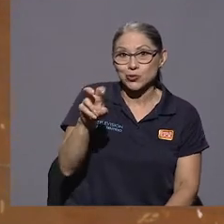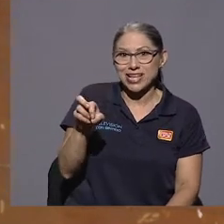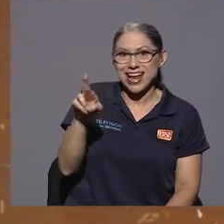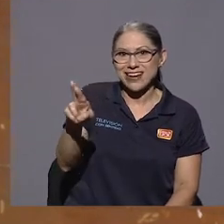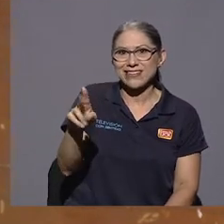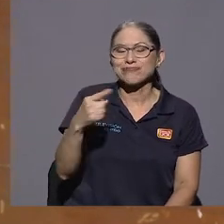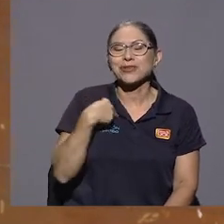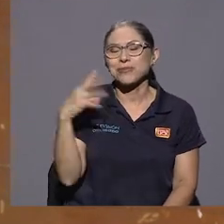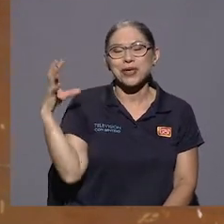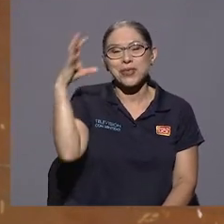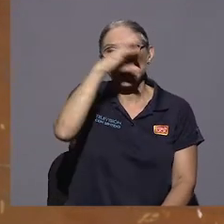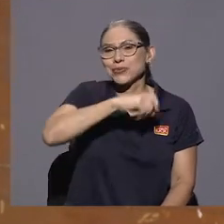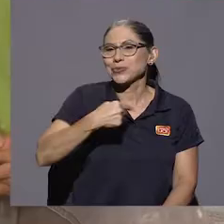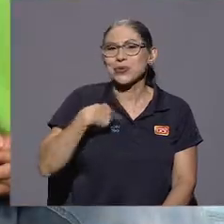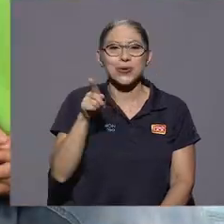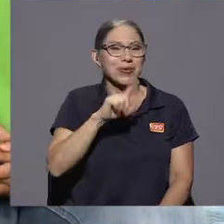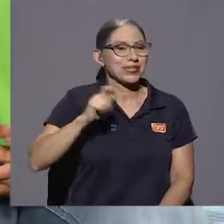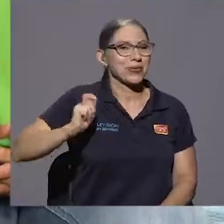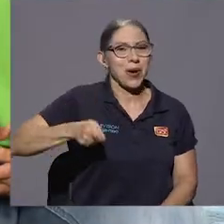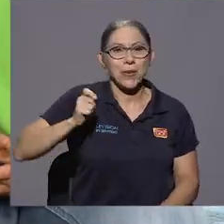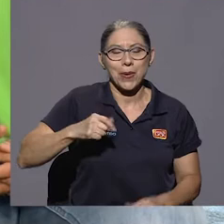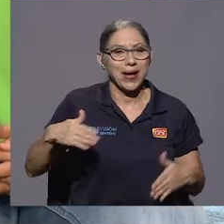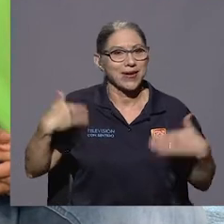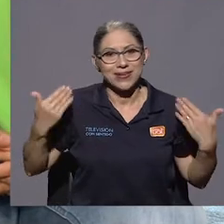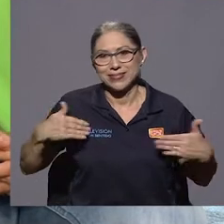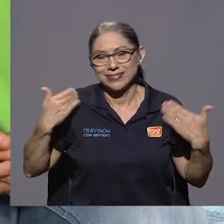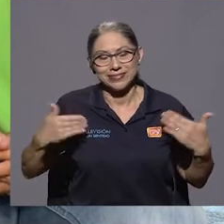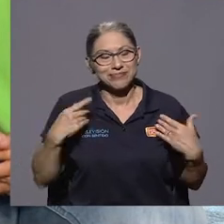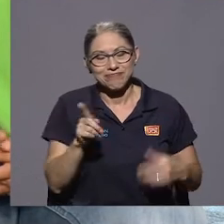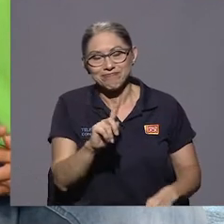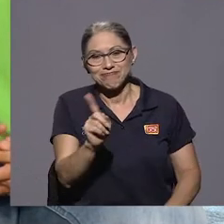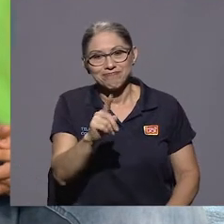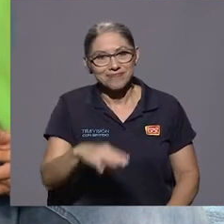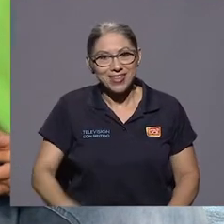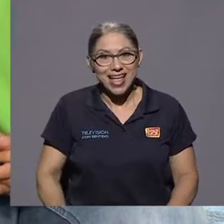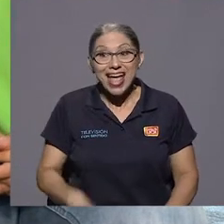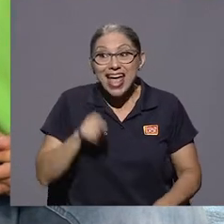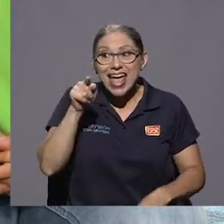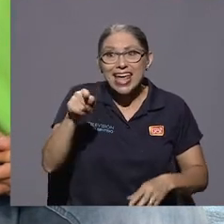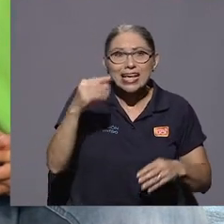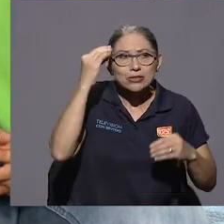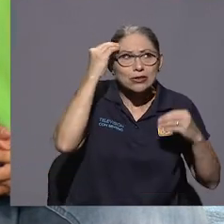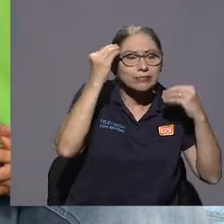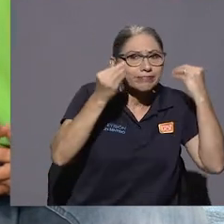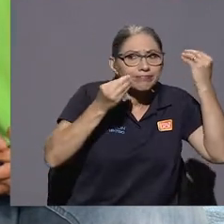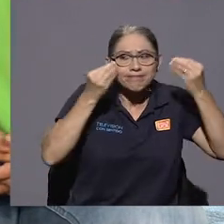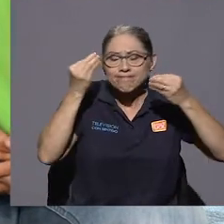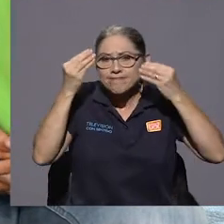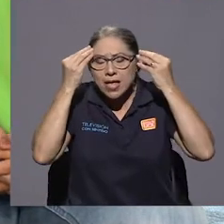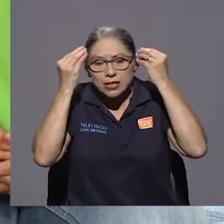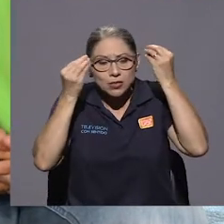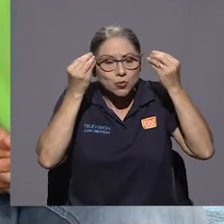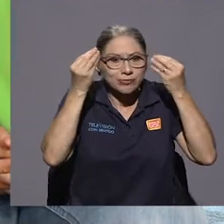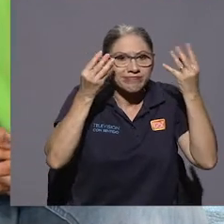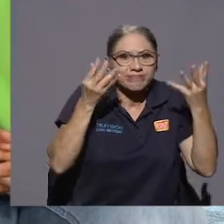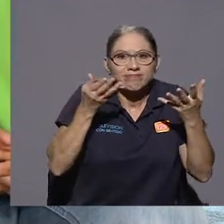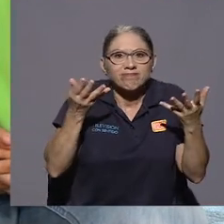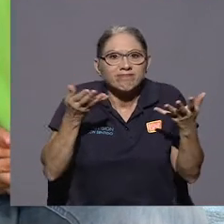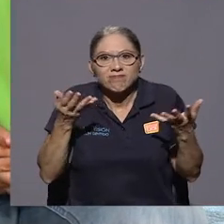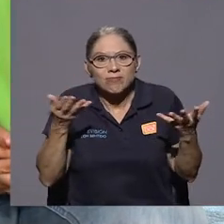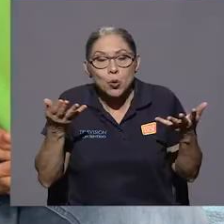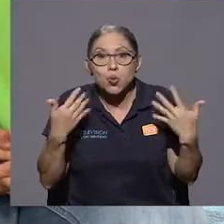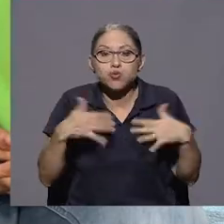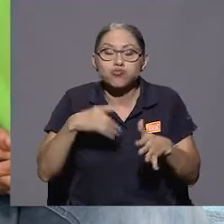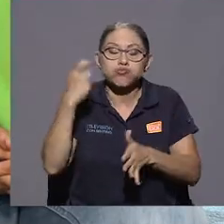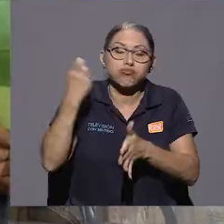que yo no iba a ser un abogado feliz. Y entonces, en esa crisis existencial, posiblemente de las más duras